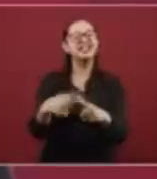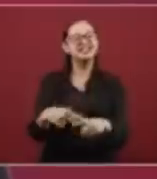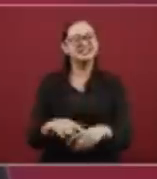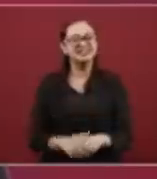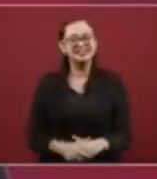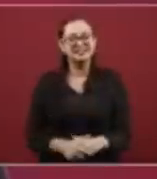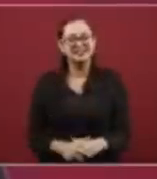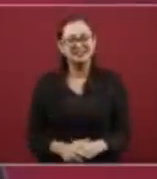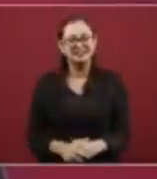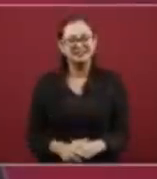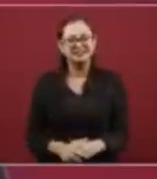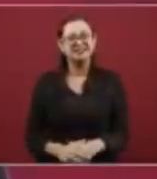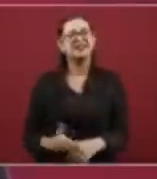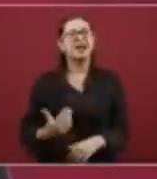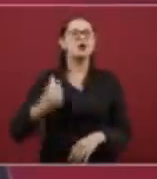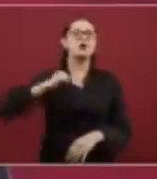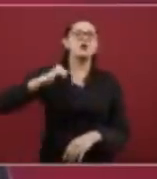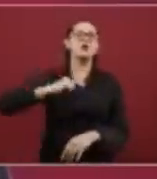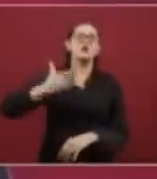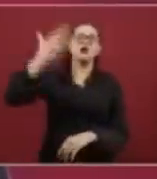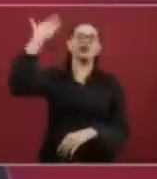la casa de los Madero.